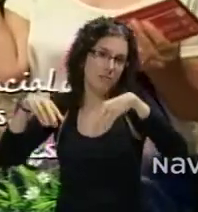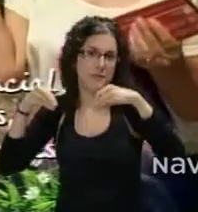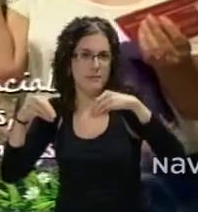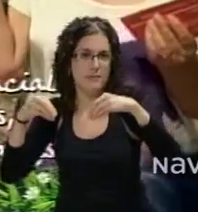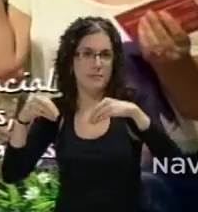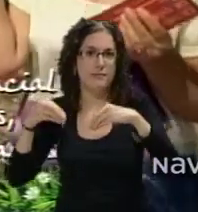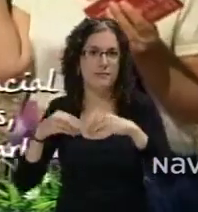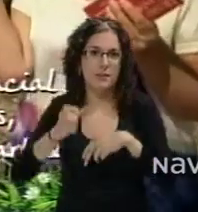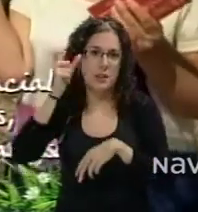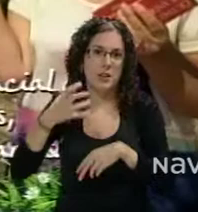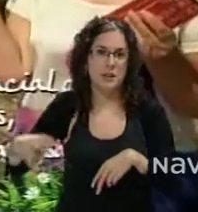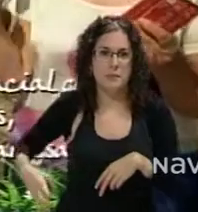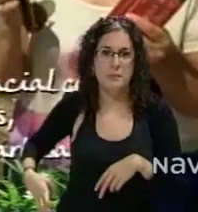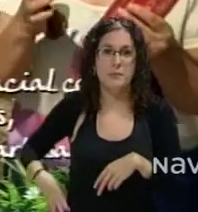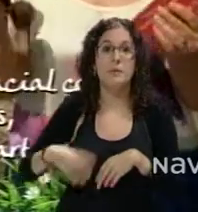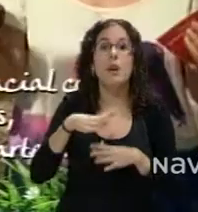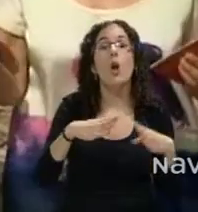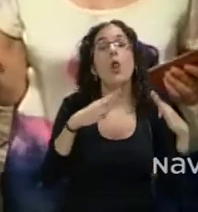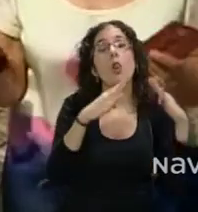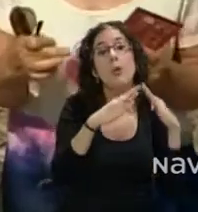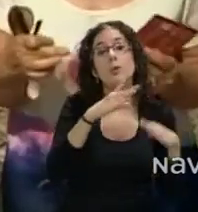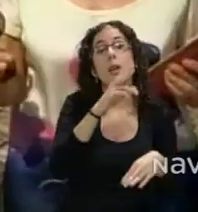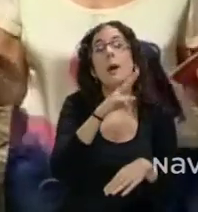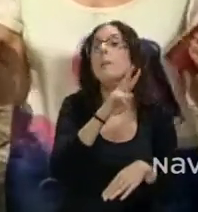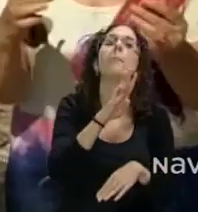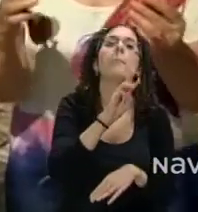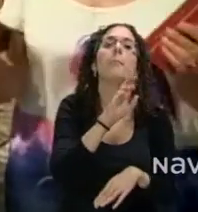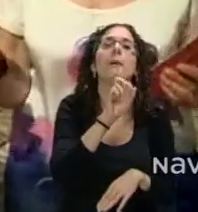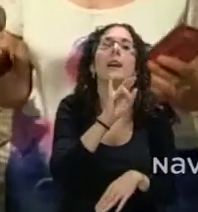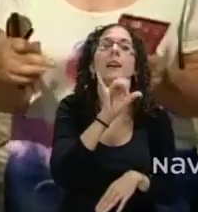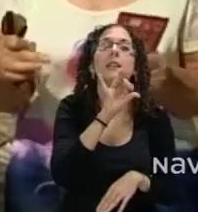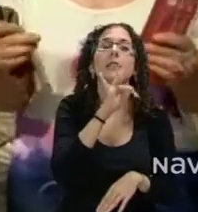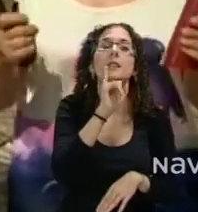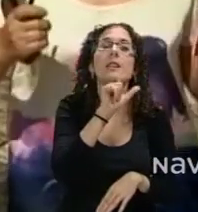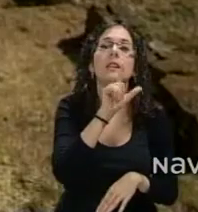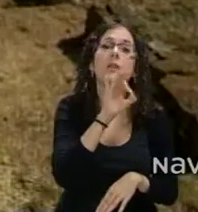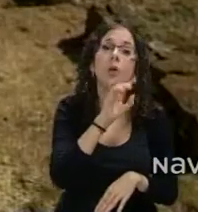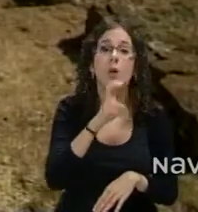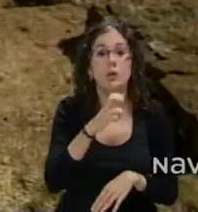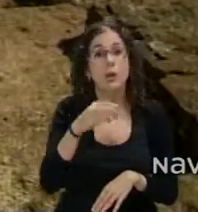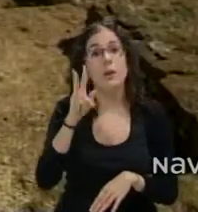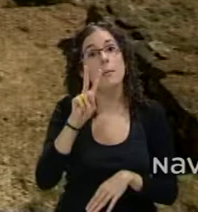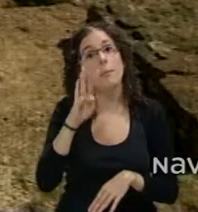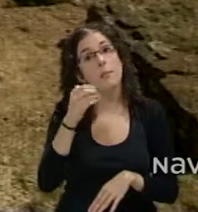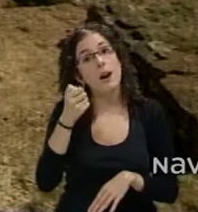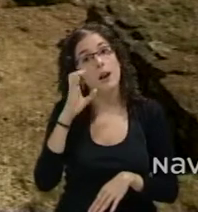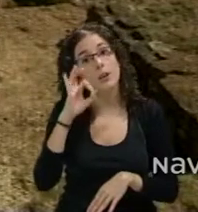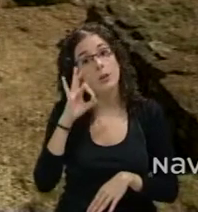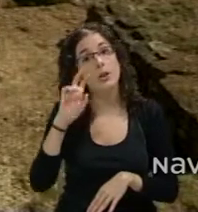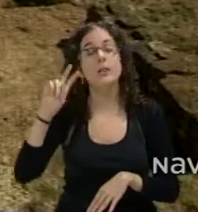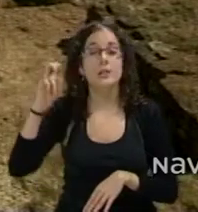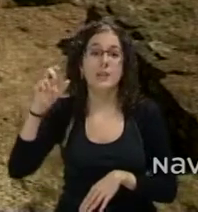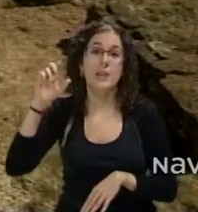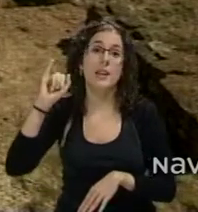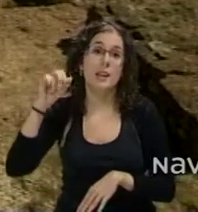peristilo, la domus de Baco, porque salió un mosaico de Baco en el triclinium o comedor de la casa, la domus del impluvium, por